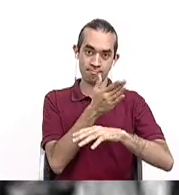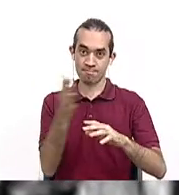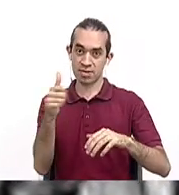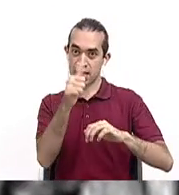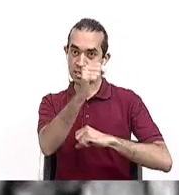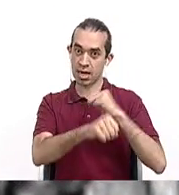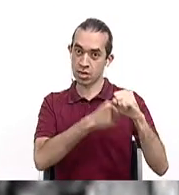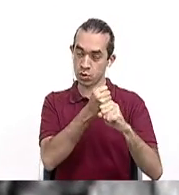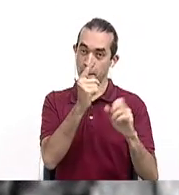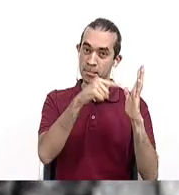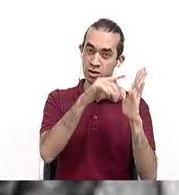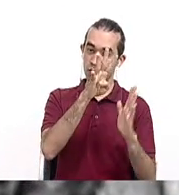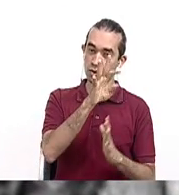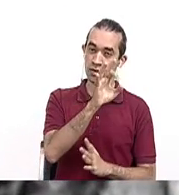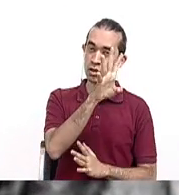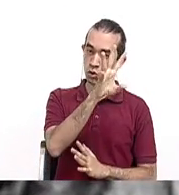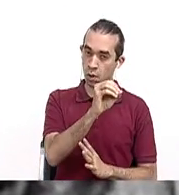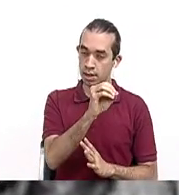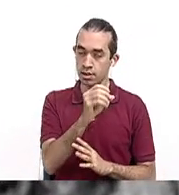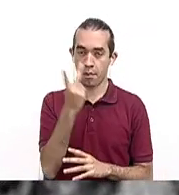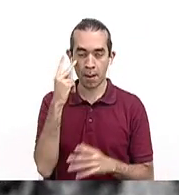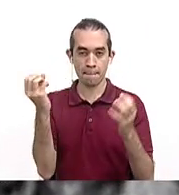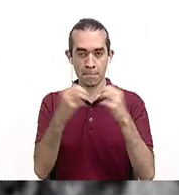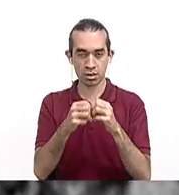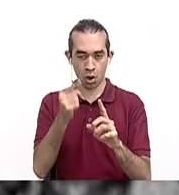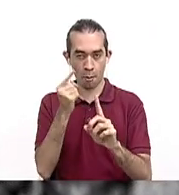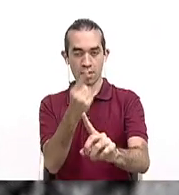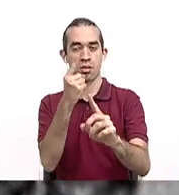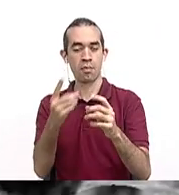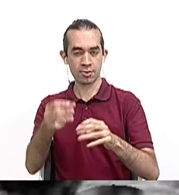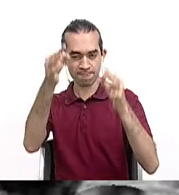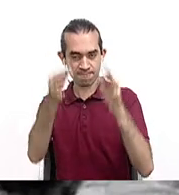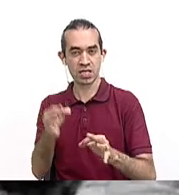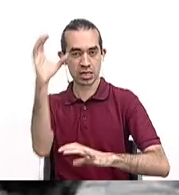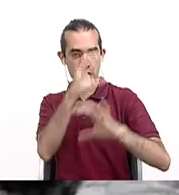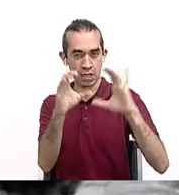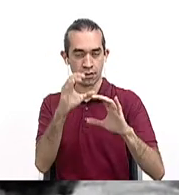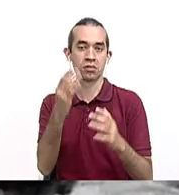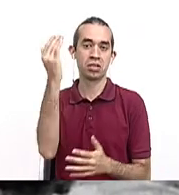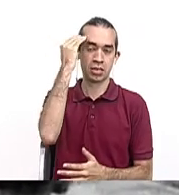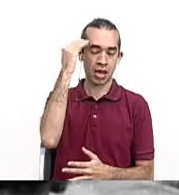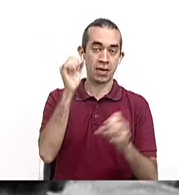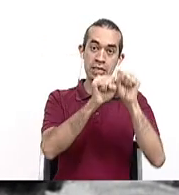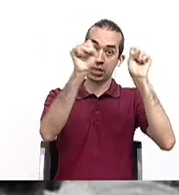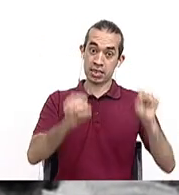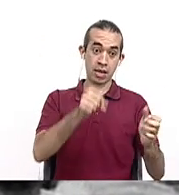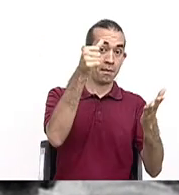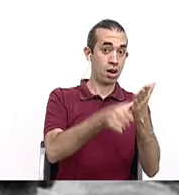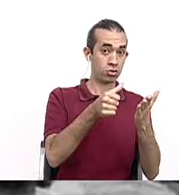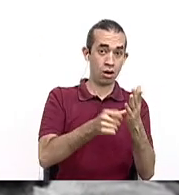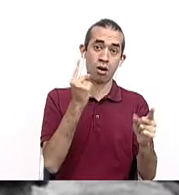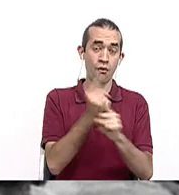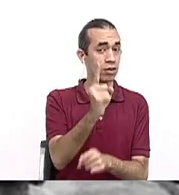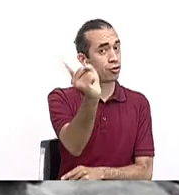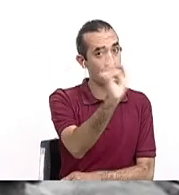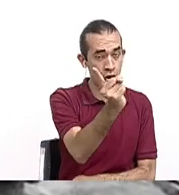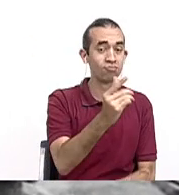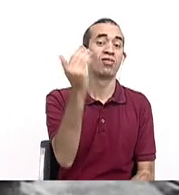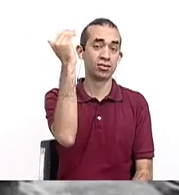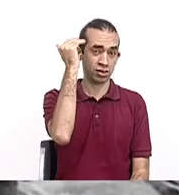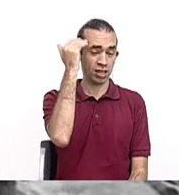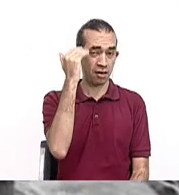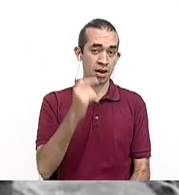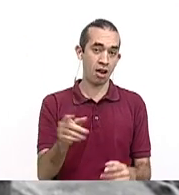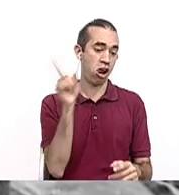mayor objetividad y con mayor rigor científico por un lado es indiscutible que el sistema electoral no era el adecuado los fraudes electorales